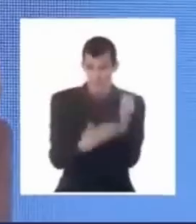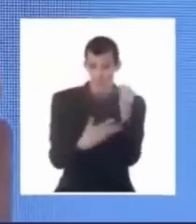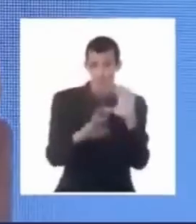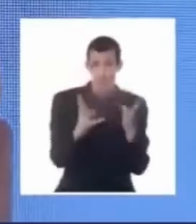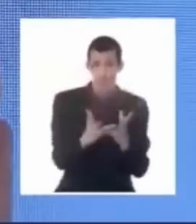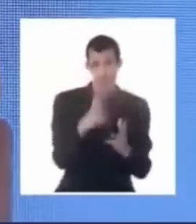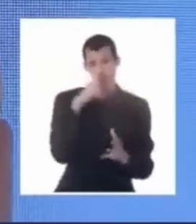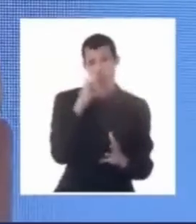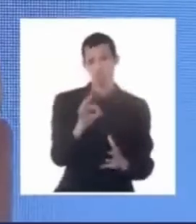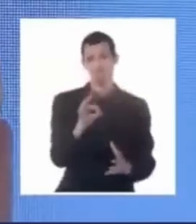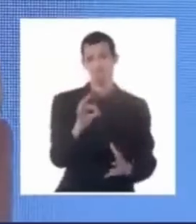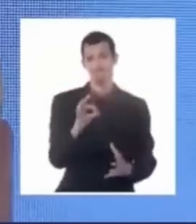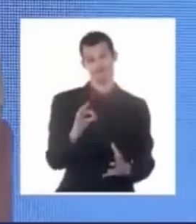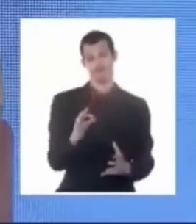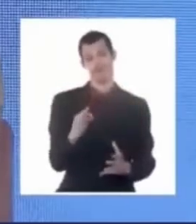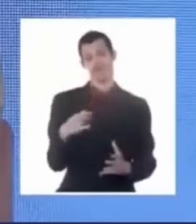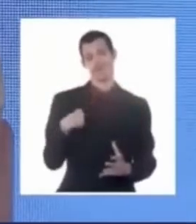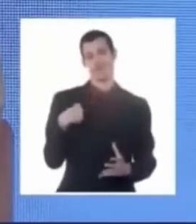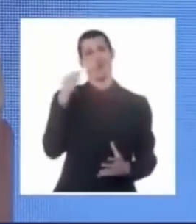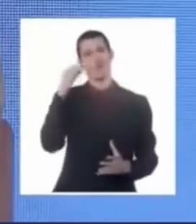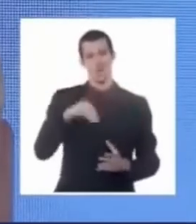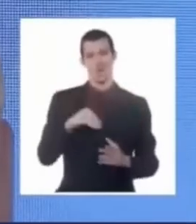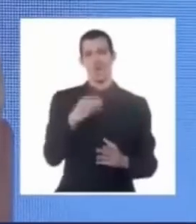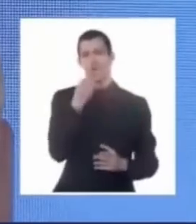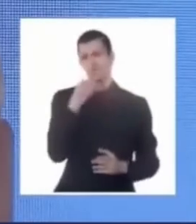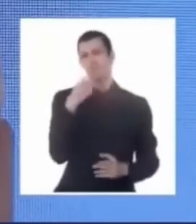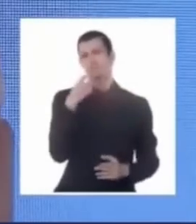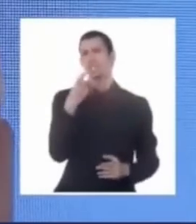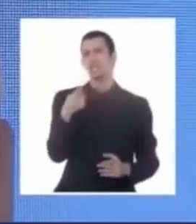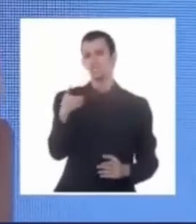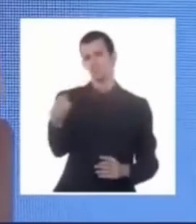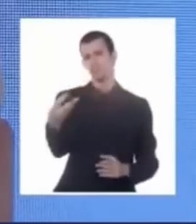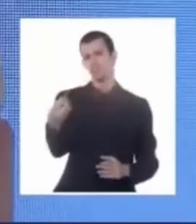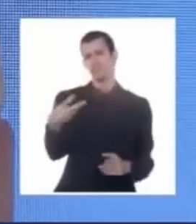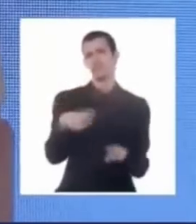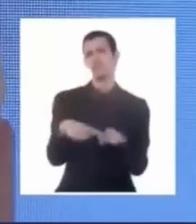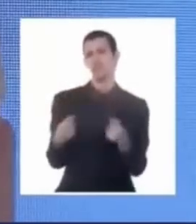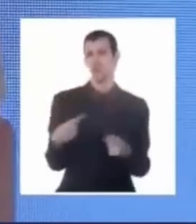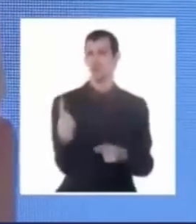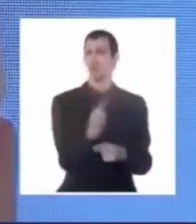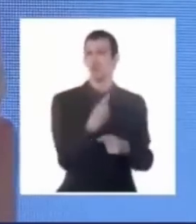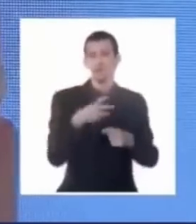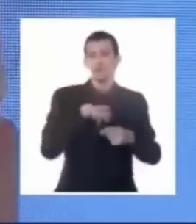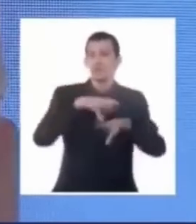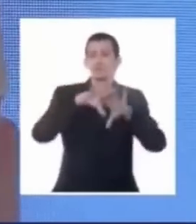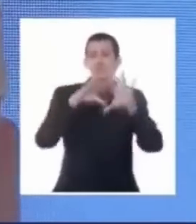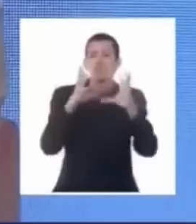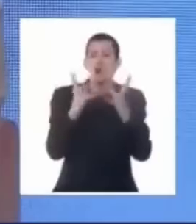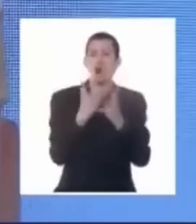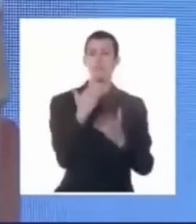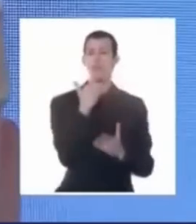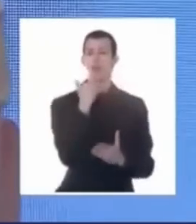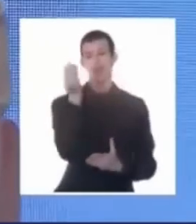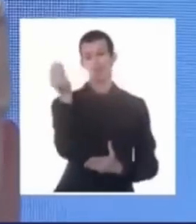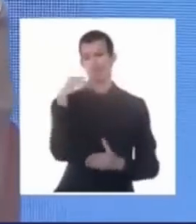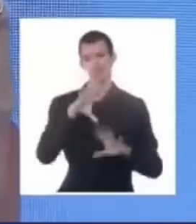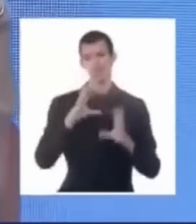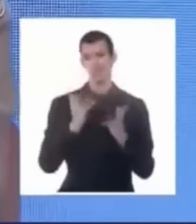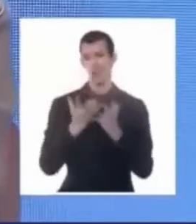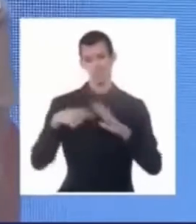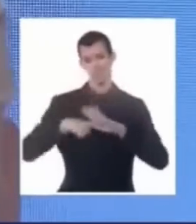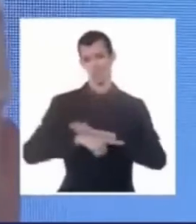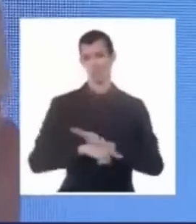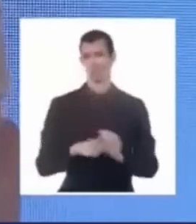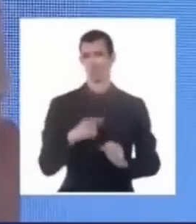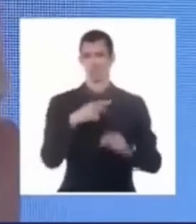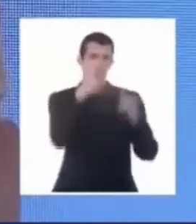cuenta con un sistema de registro de la denuncia y de los que se comete y en el sistema de trabajo nuestro en el sistema informativo no existe ningún